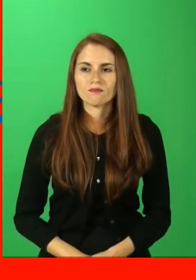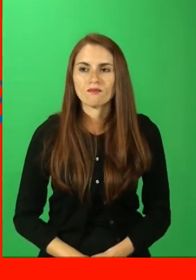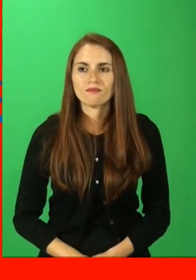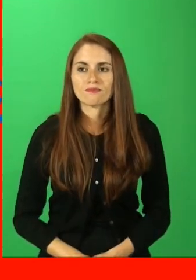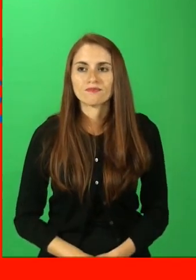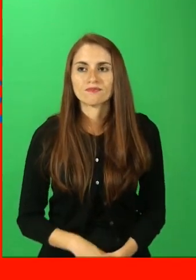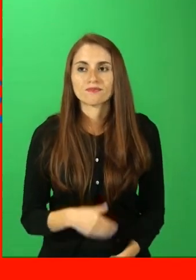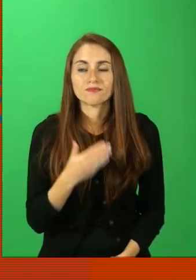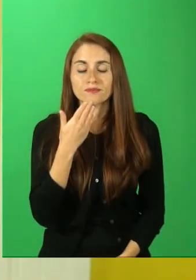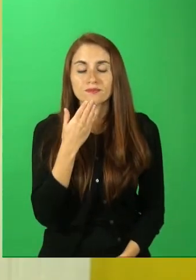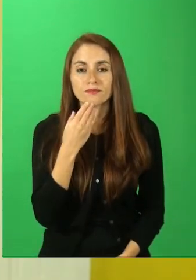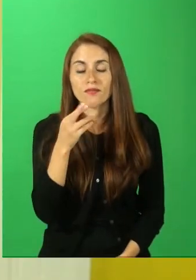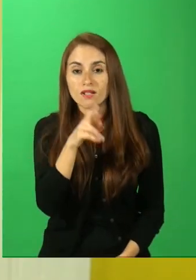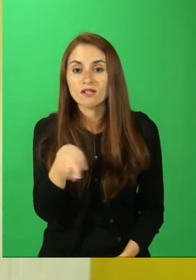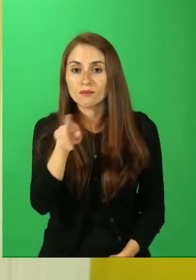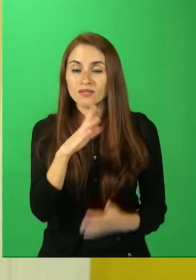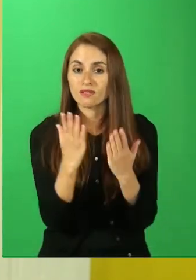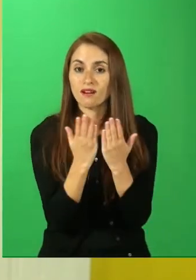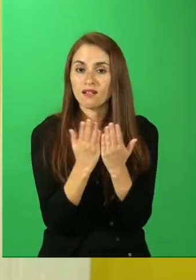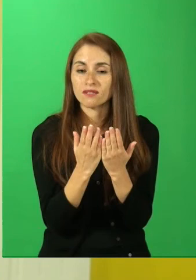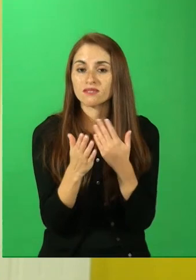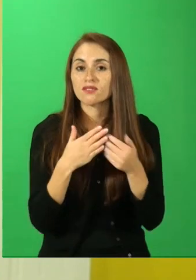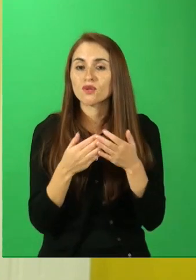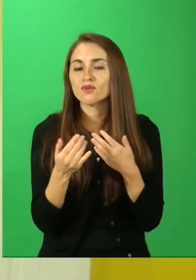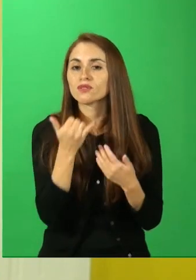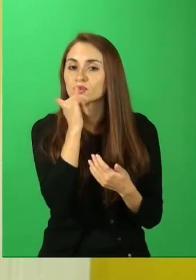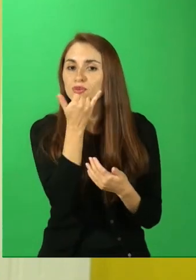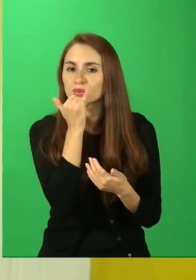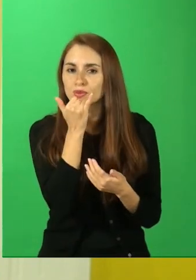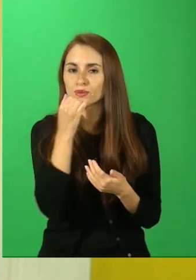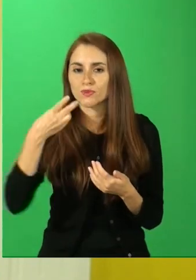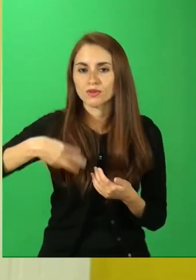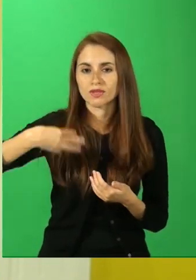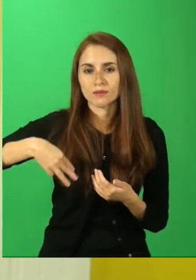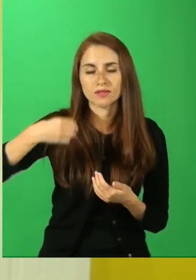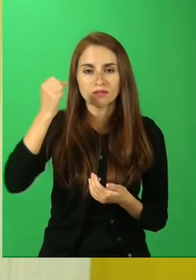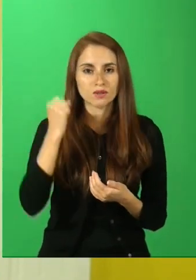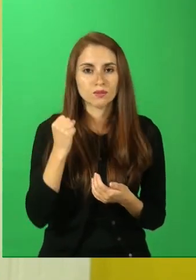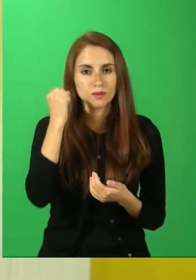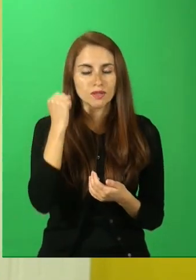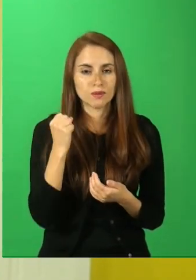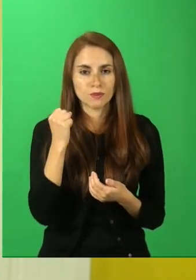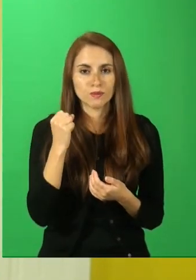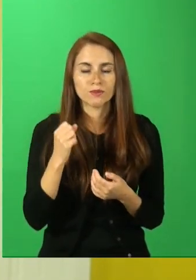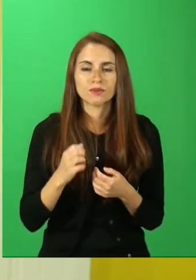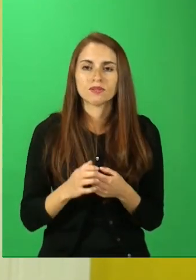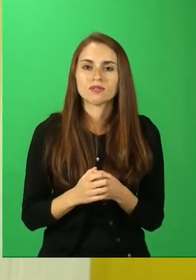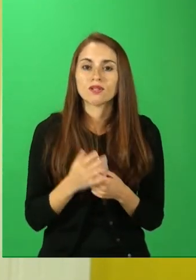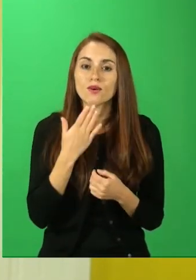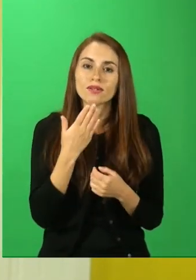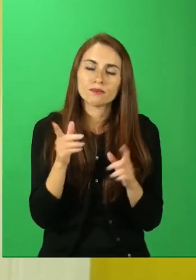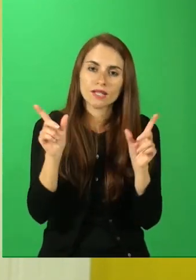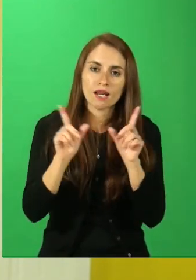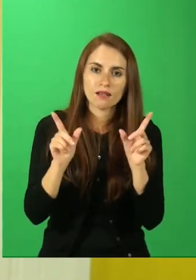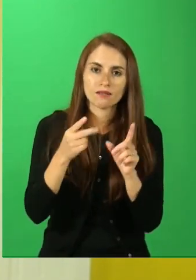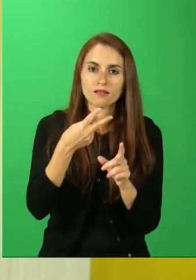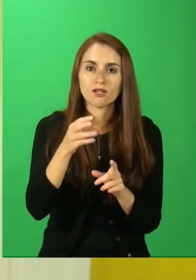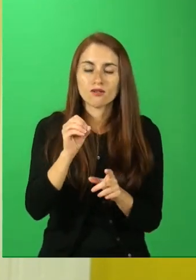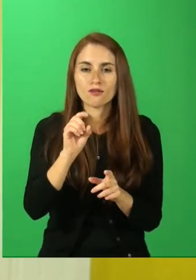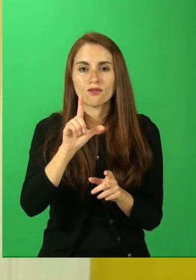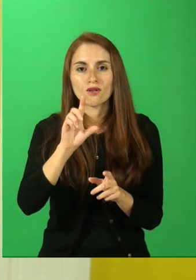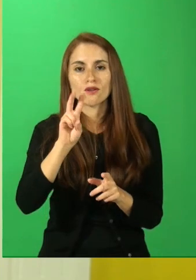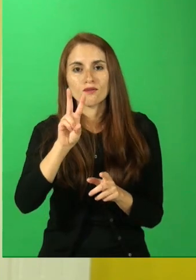se olviden que esta clase la puede ver a través del canal YouTube, medio canal Holvet, por si quieren repasar